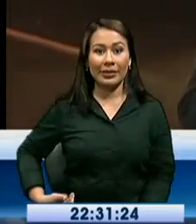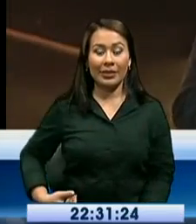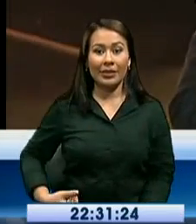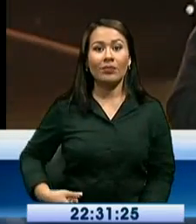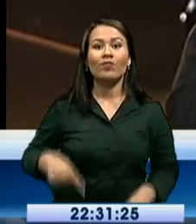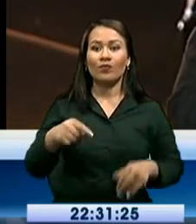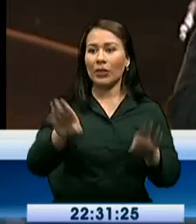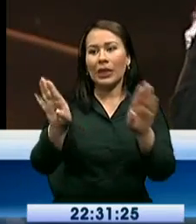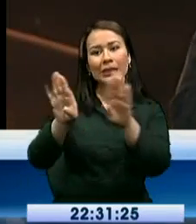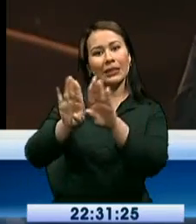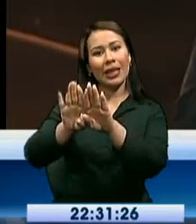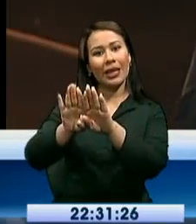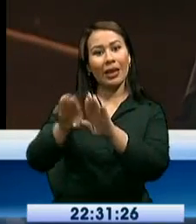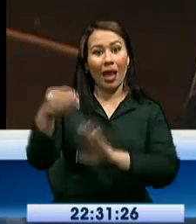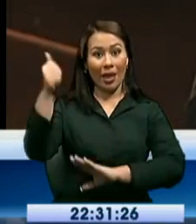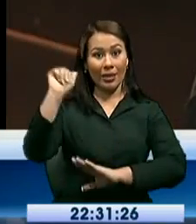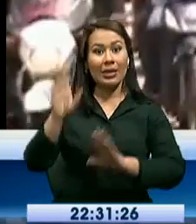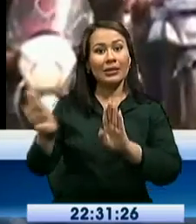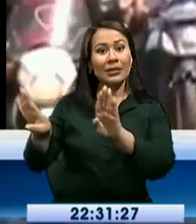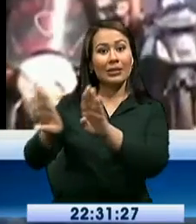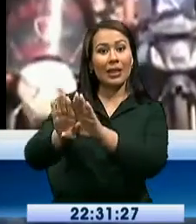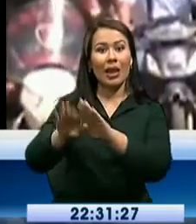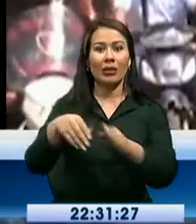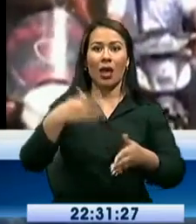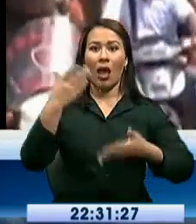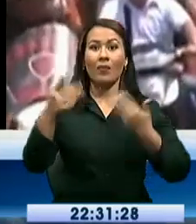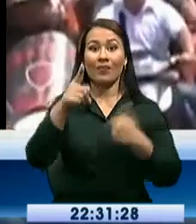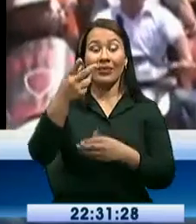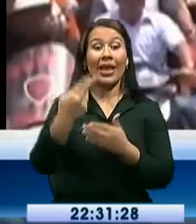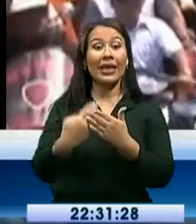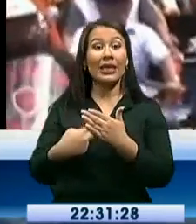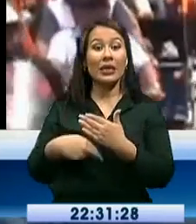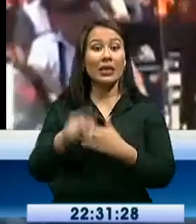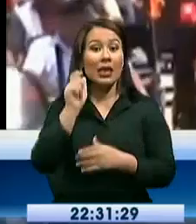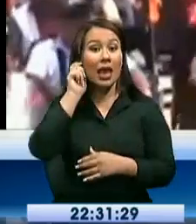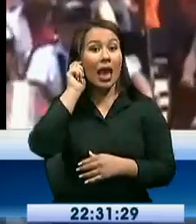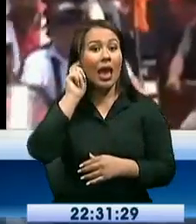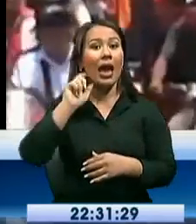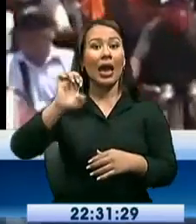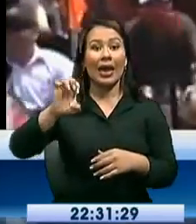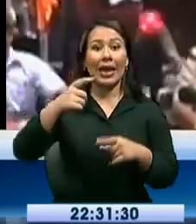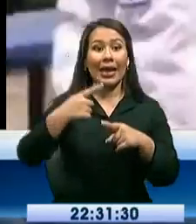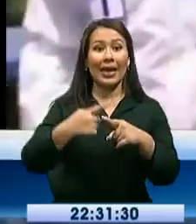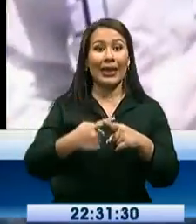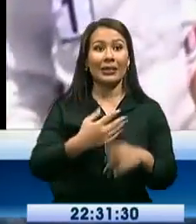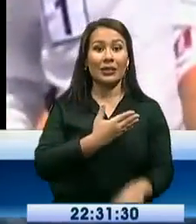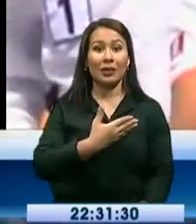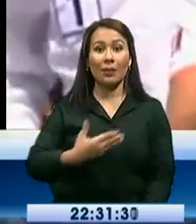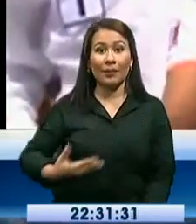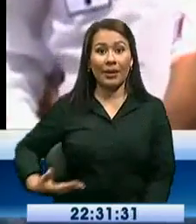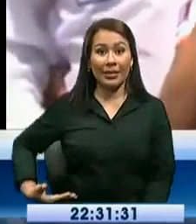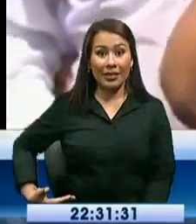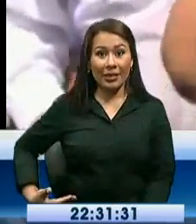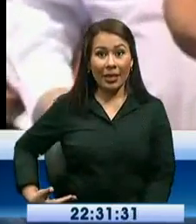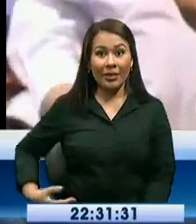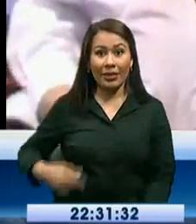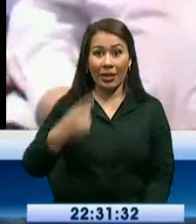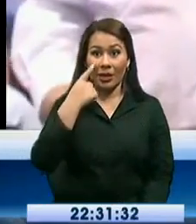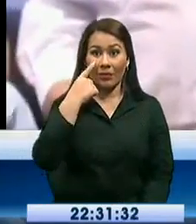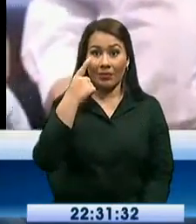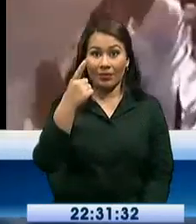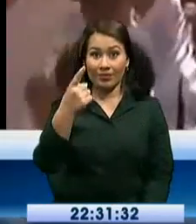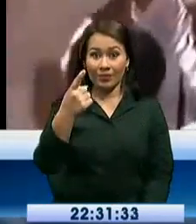de campañas de todos los candidatos. La hija del expresidente Alberto Fujimori, Keiko Fujimori, de Fuerza Popular, que